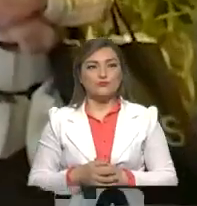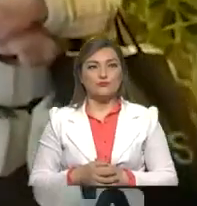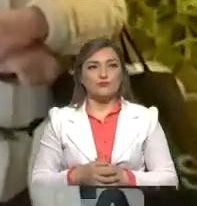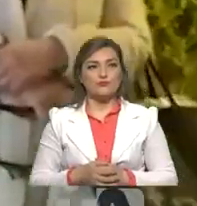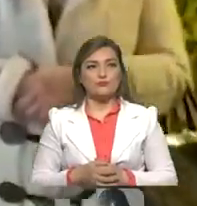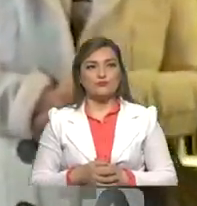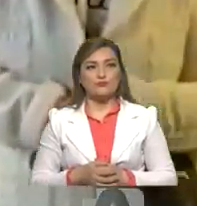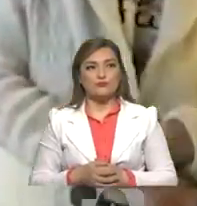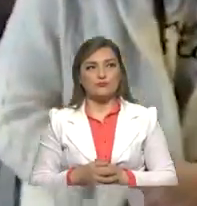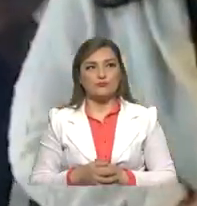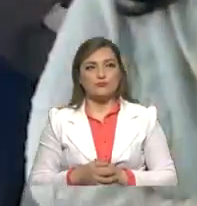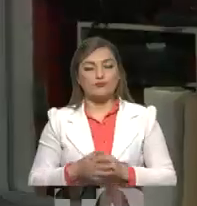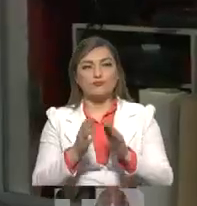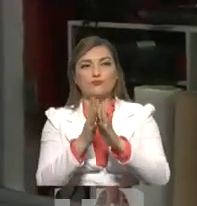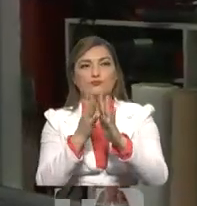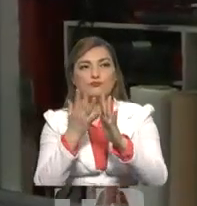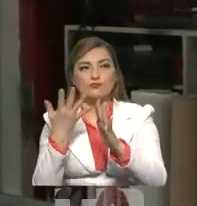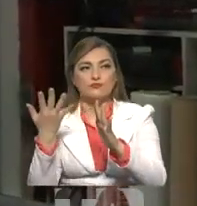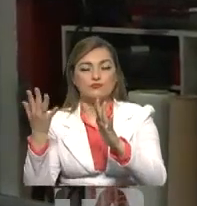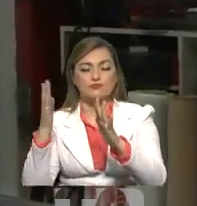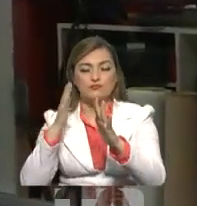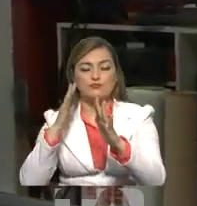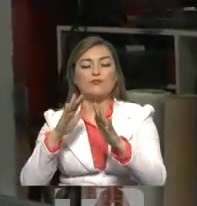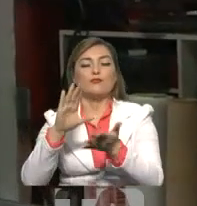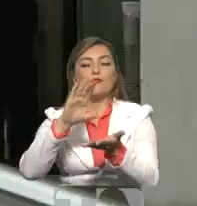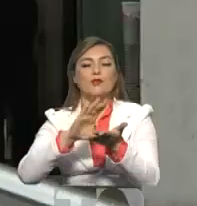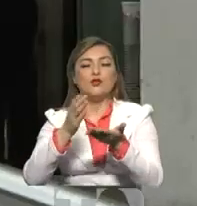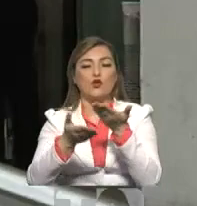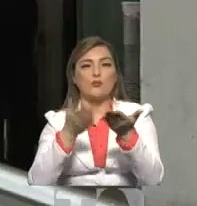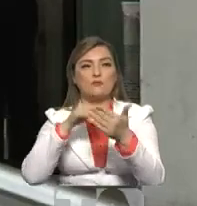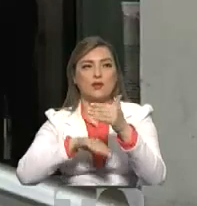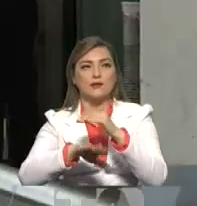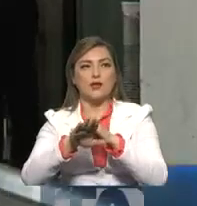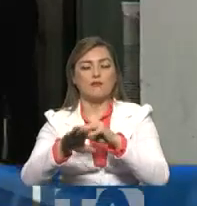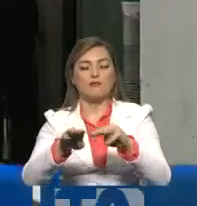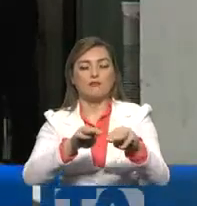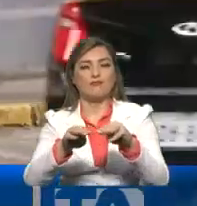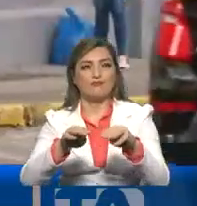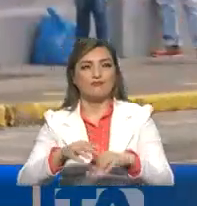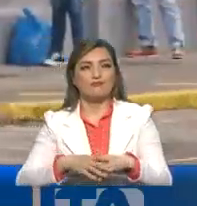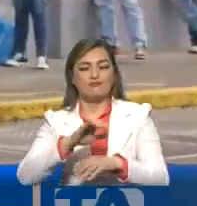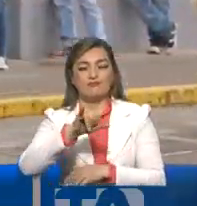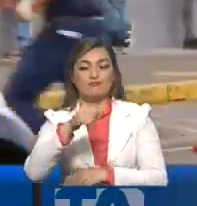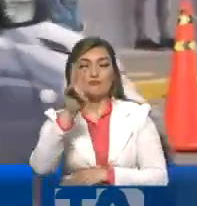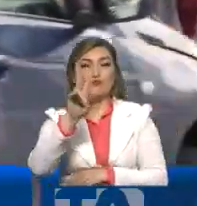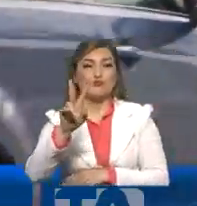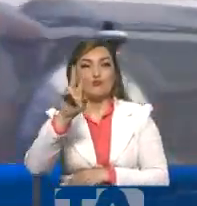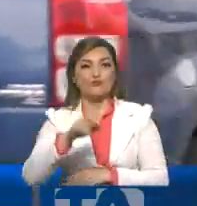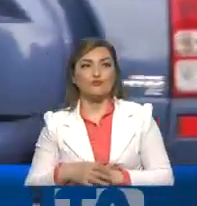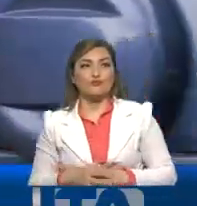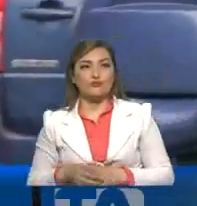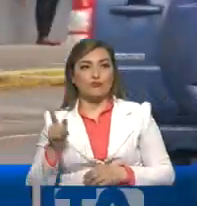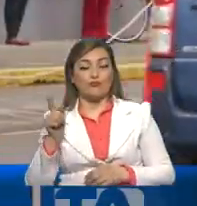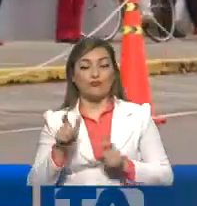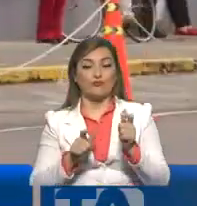Las largas filas en los exteriores de centros comerciales para ingresar a supermercados se han vuelto recurrentes, especialmente los jueves y viernes. Es que la